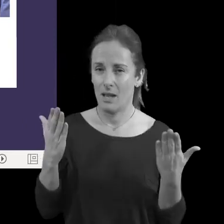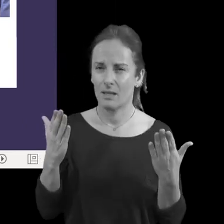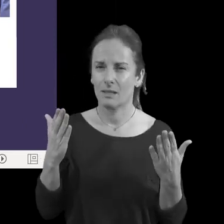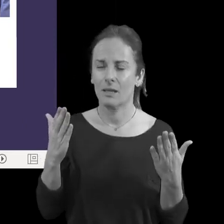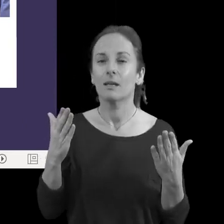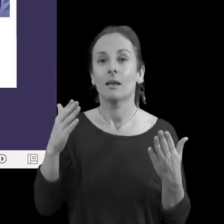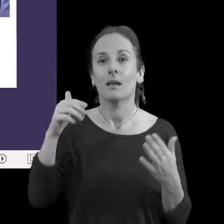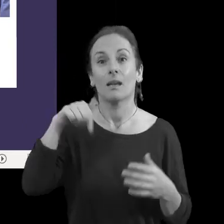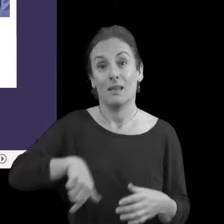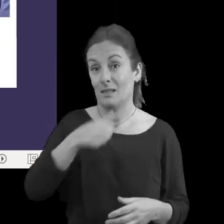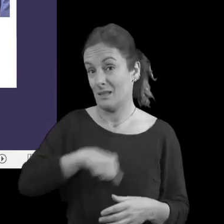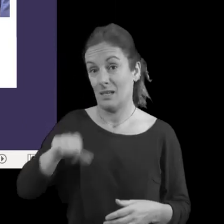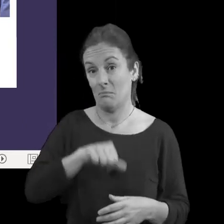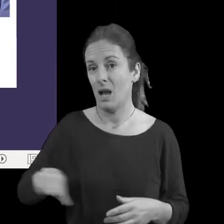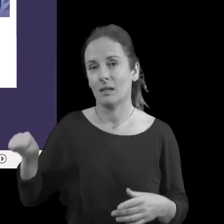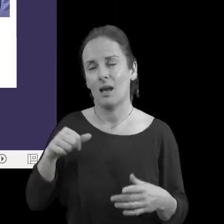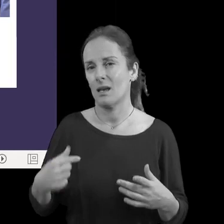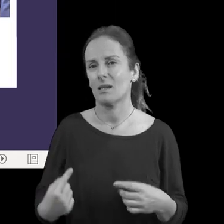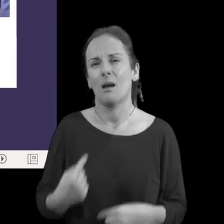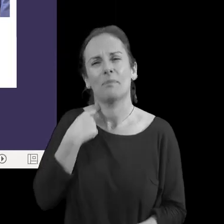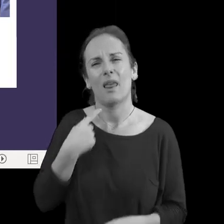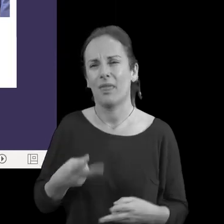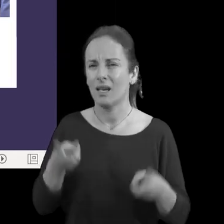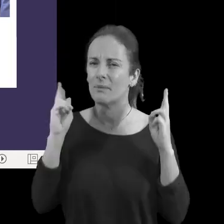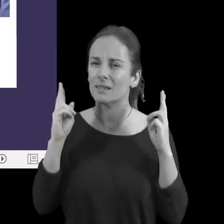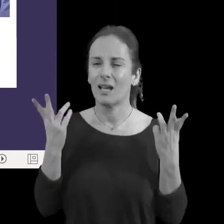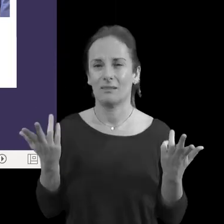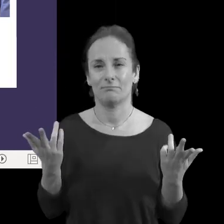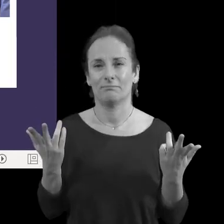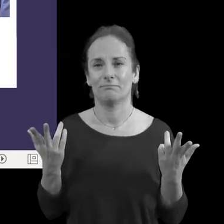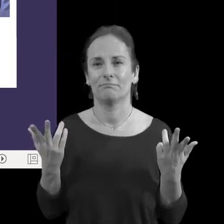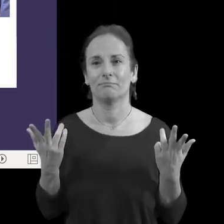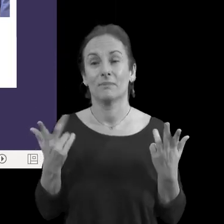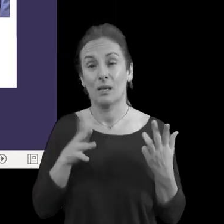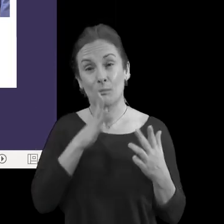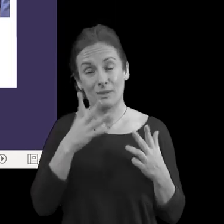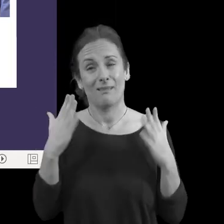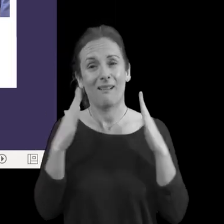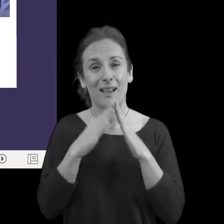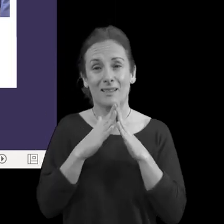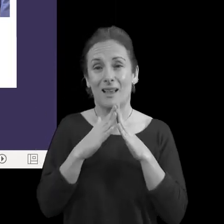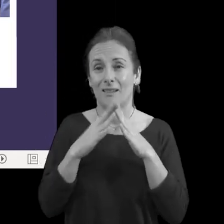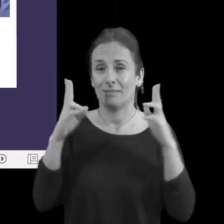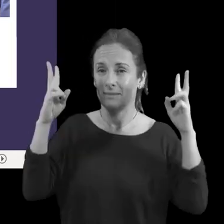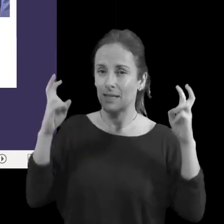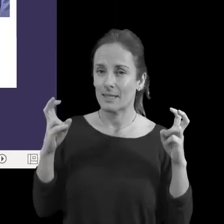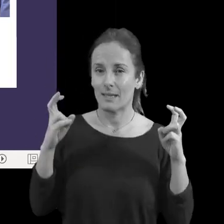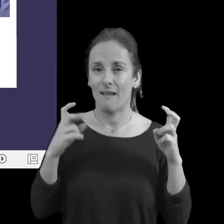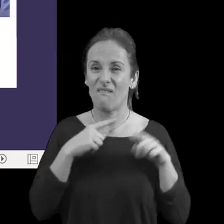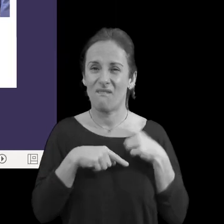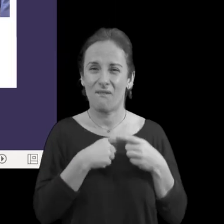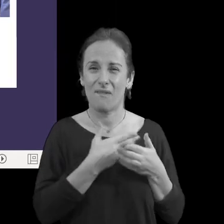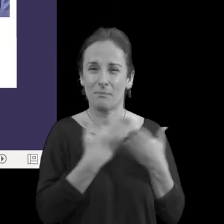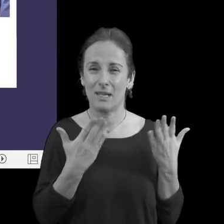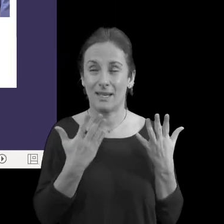han perdido estas semanas sus espacios de libertad, de encuentro, ¿no? Las casas y las familias, como digo, pues no siempre son los